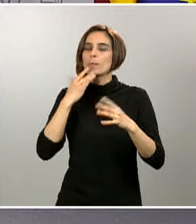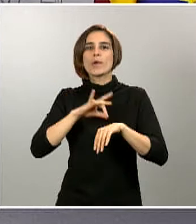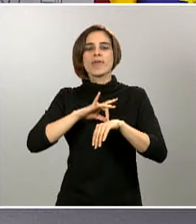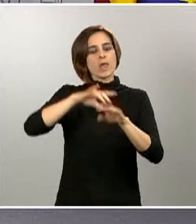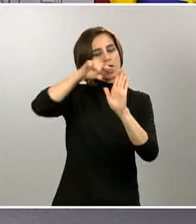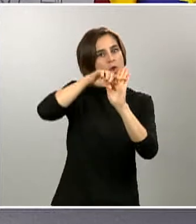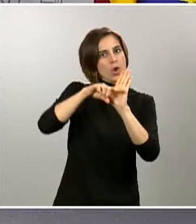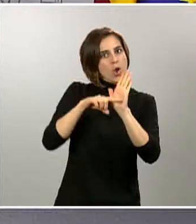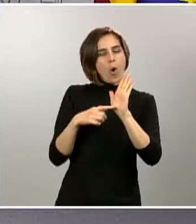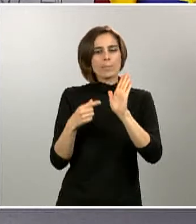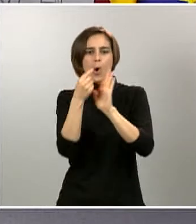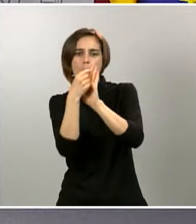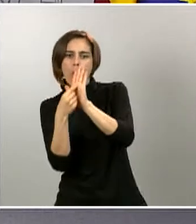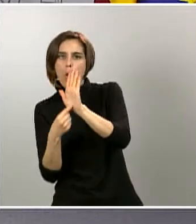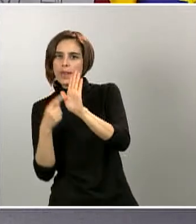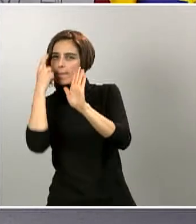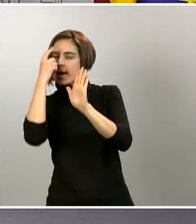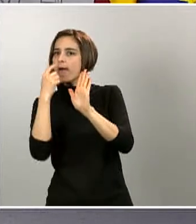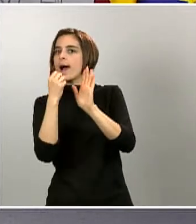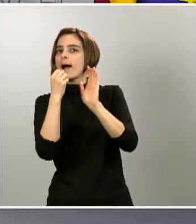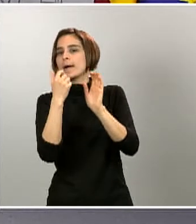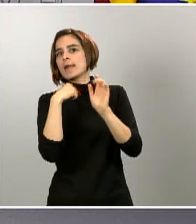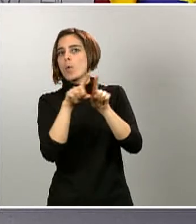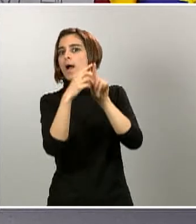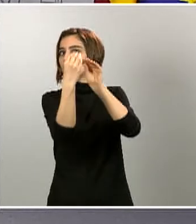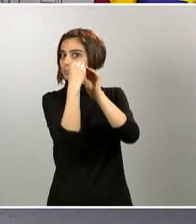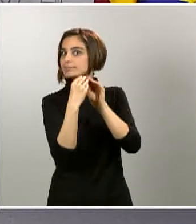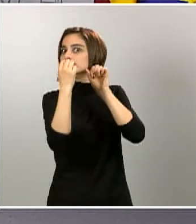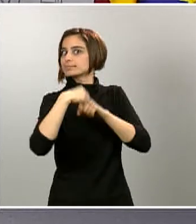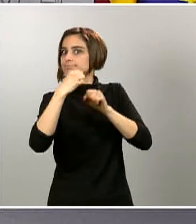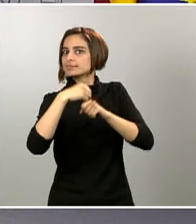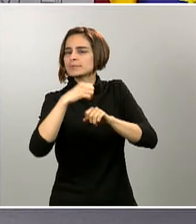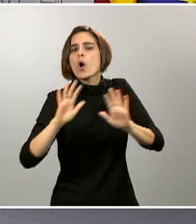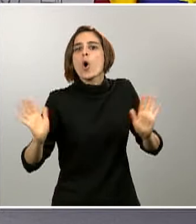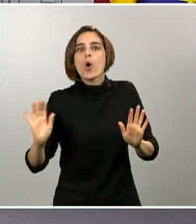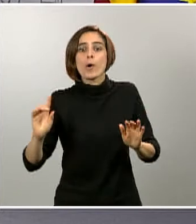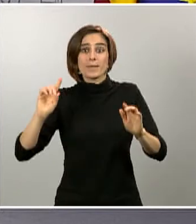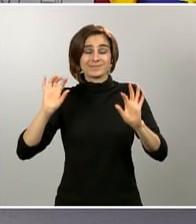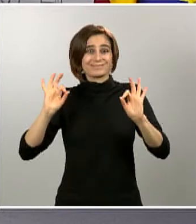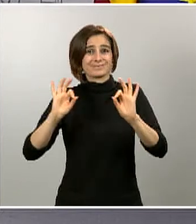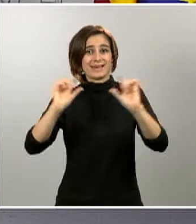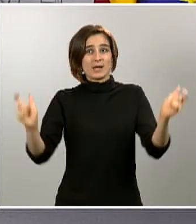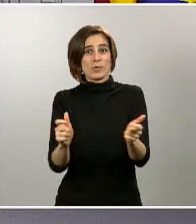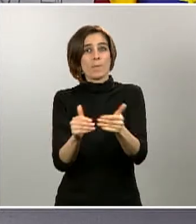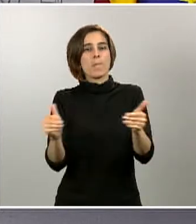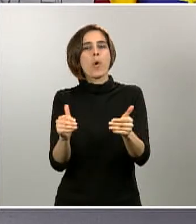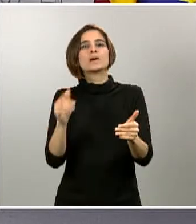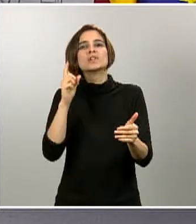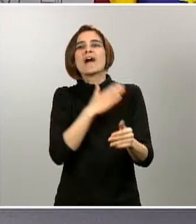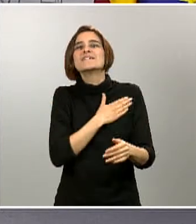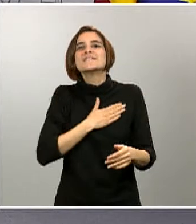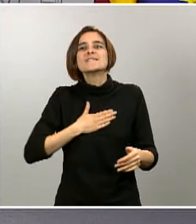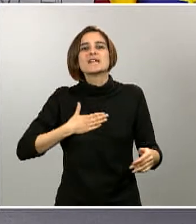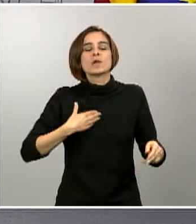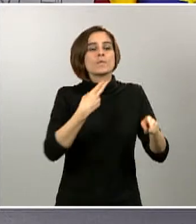trata, al menos en esta primera cita, de reunir a todos los actores políticos invitados. Y solo por